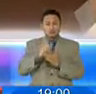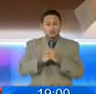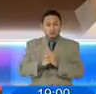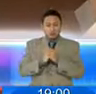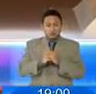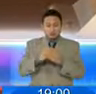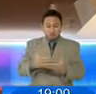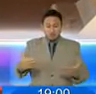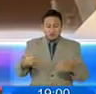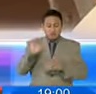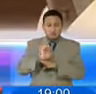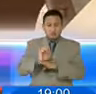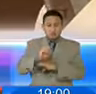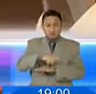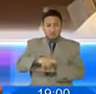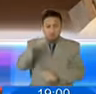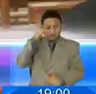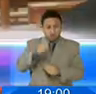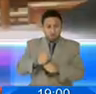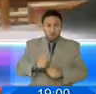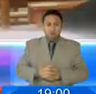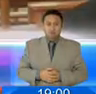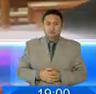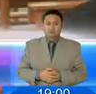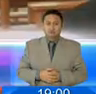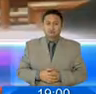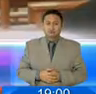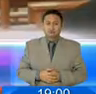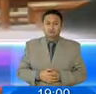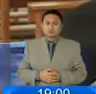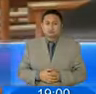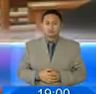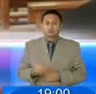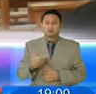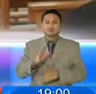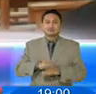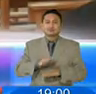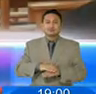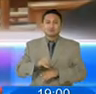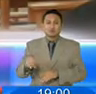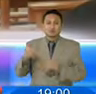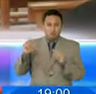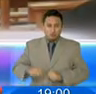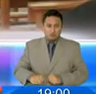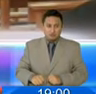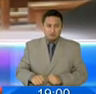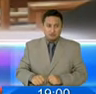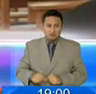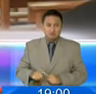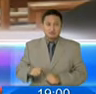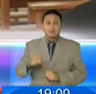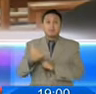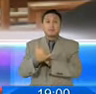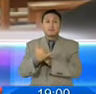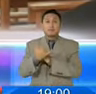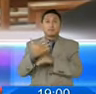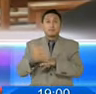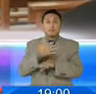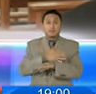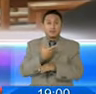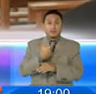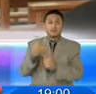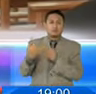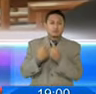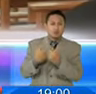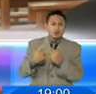los Ecuatorianos no deberán olvidar la causa para que él pueda hacer esto era que él estaba en diálogo constante